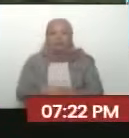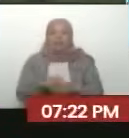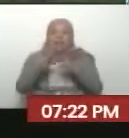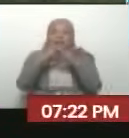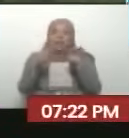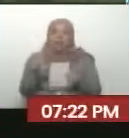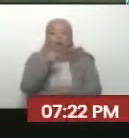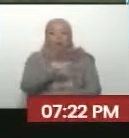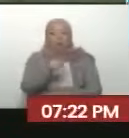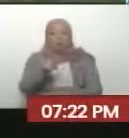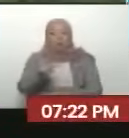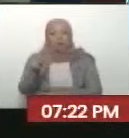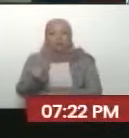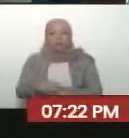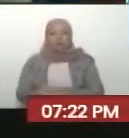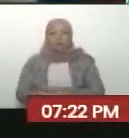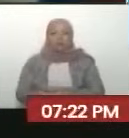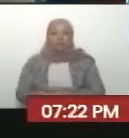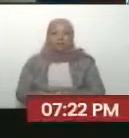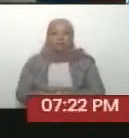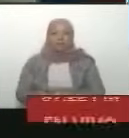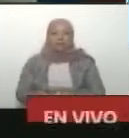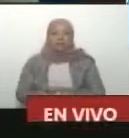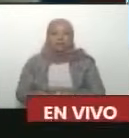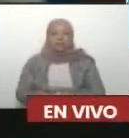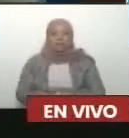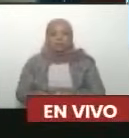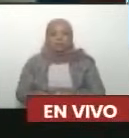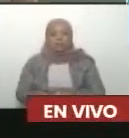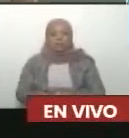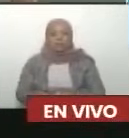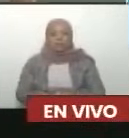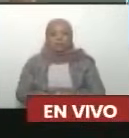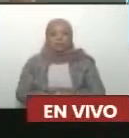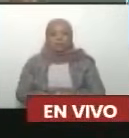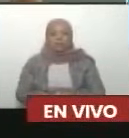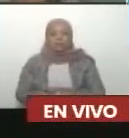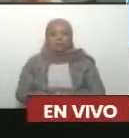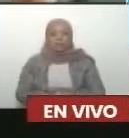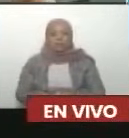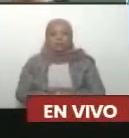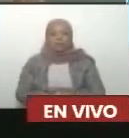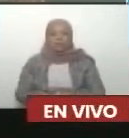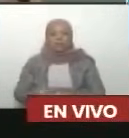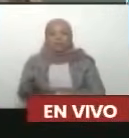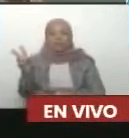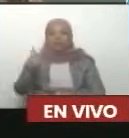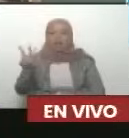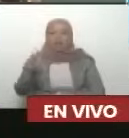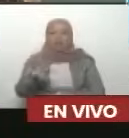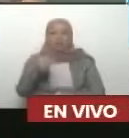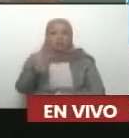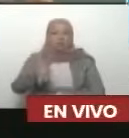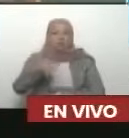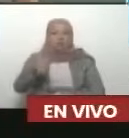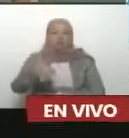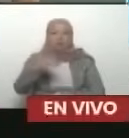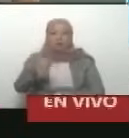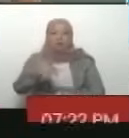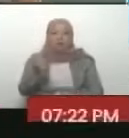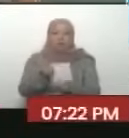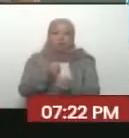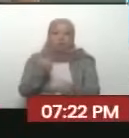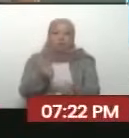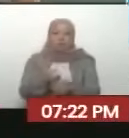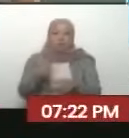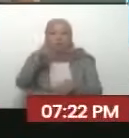todos. Y nada, la verdad que contenta porque estar aquí en mi país siempre es un privilegio,